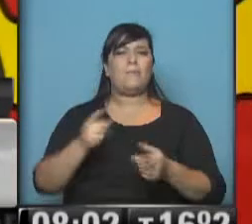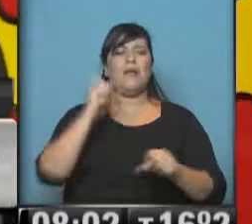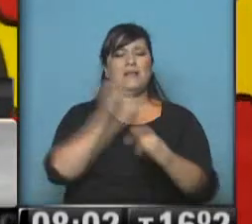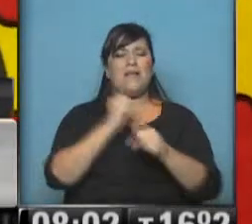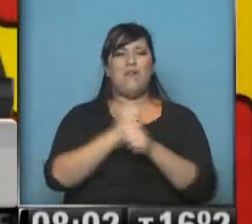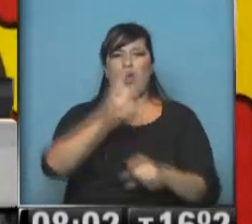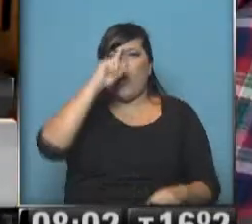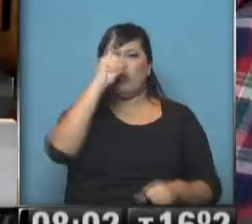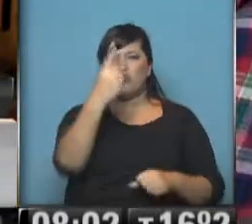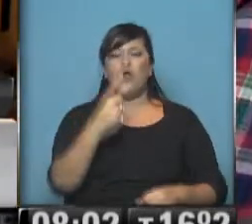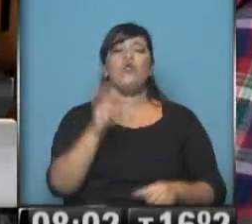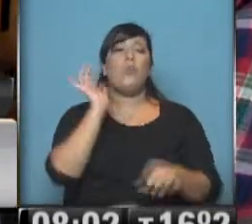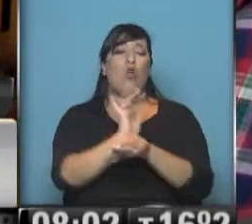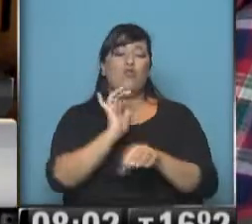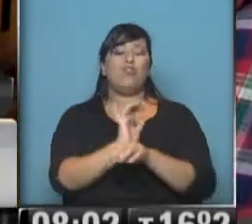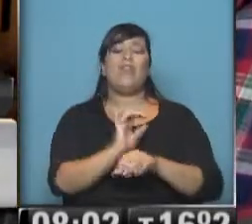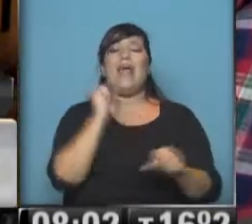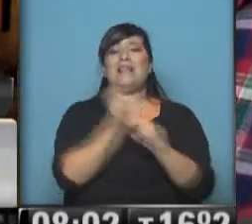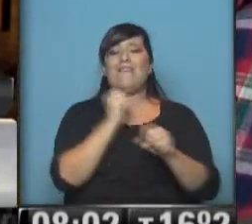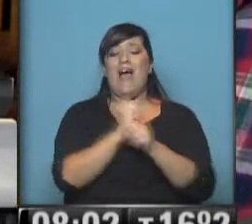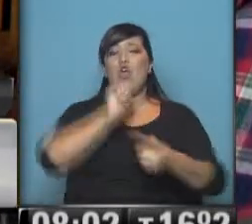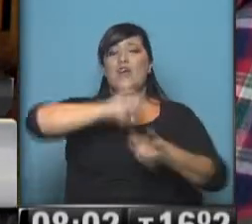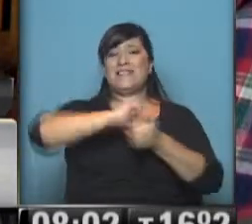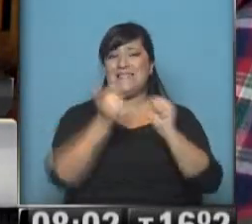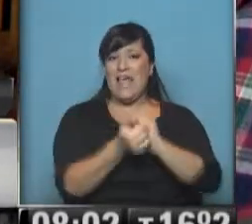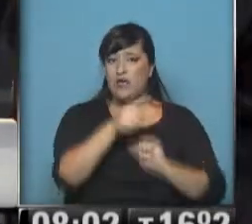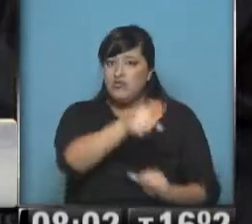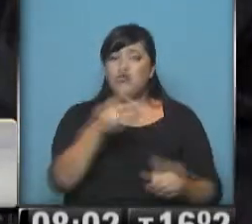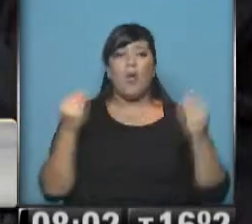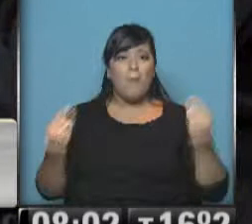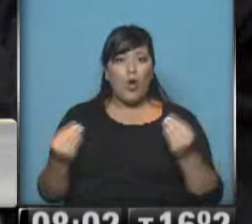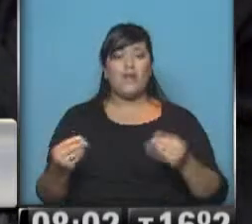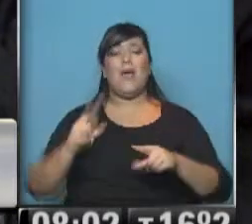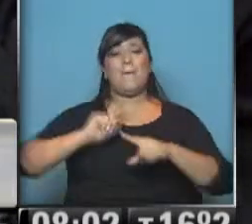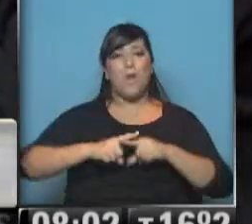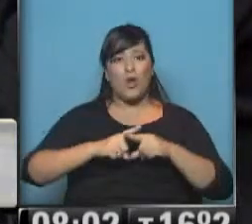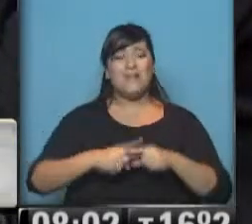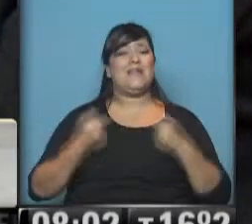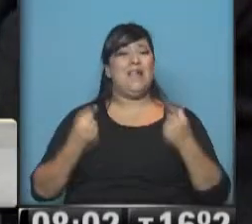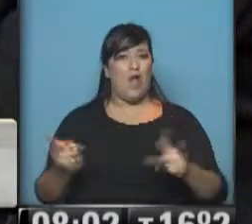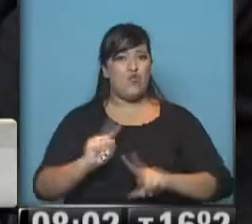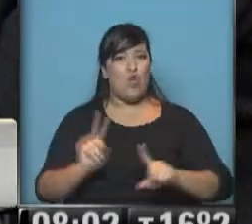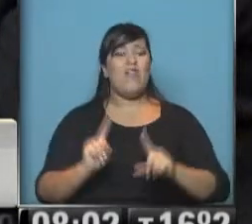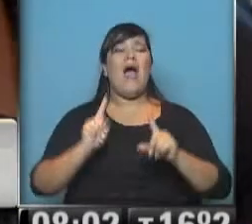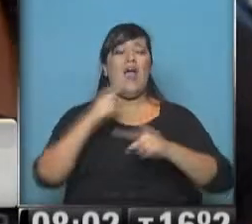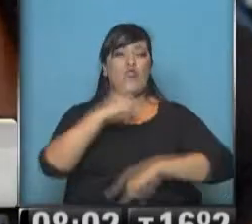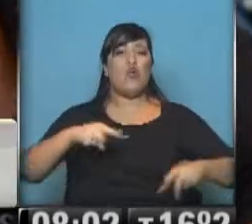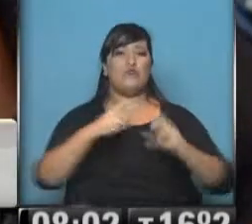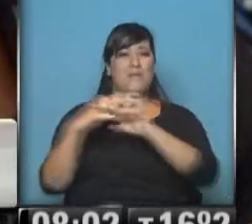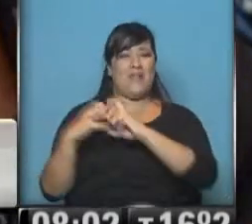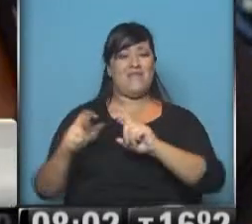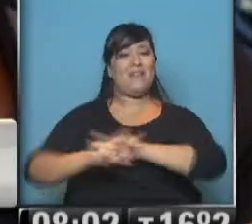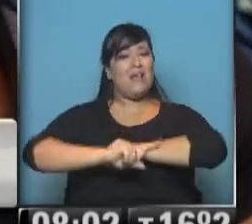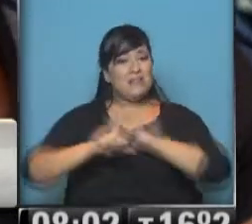proponen las trabajadoras sexuales es un tema fundamental porque vemos que desde la política no se da las herramientas necesarios para este debate y tampoco se